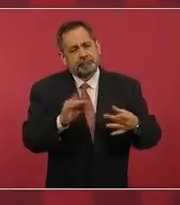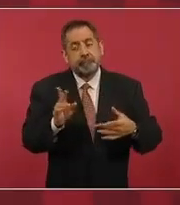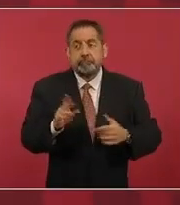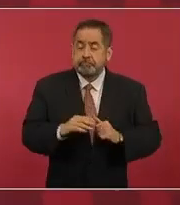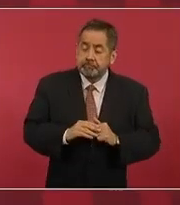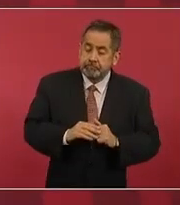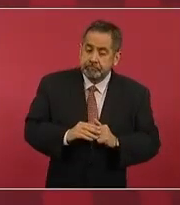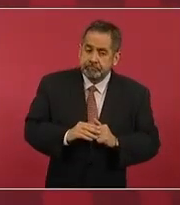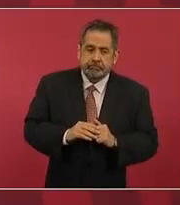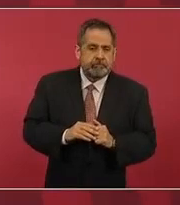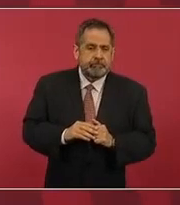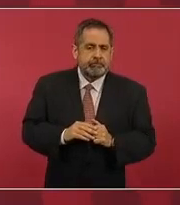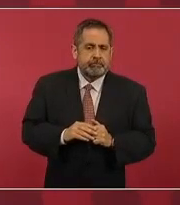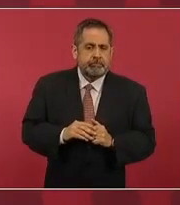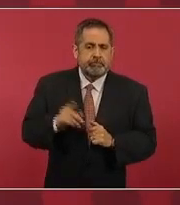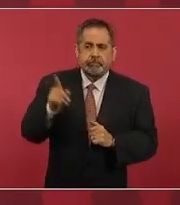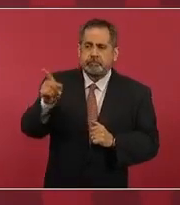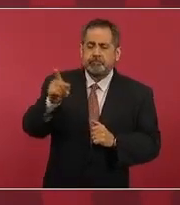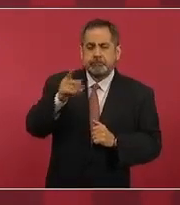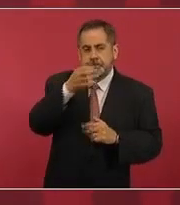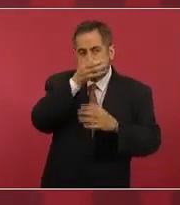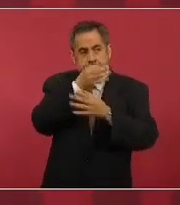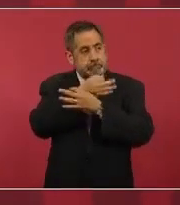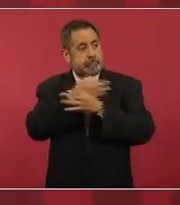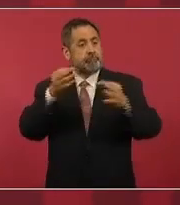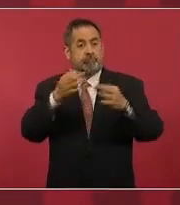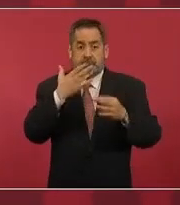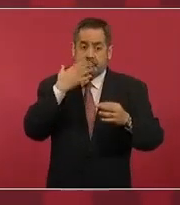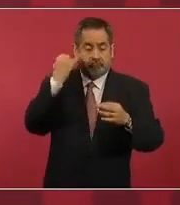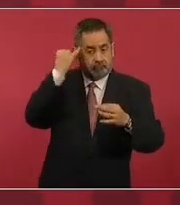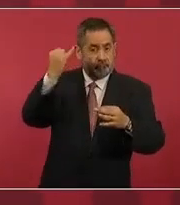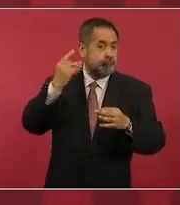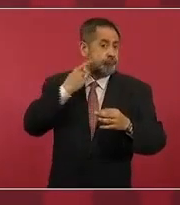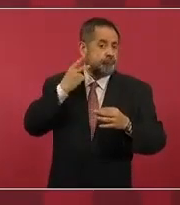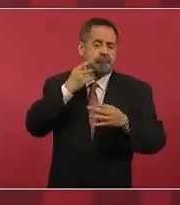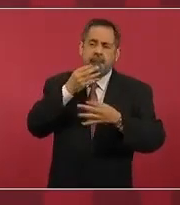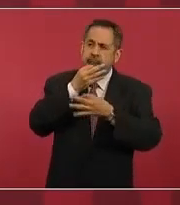Es una muy buena proclama política.